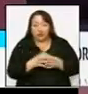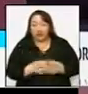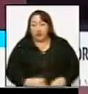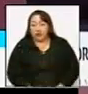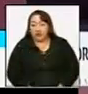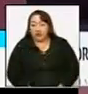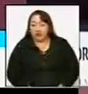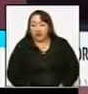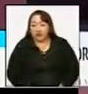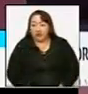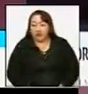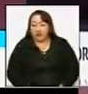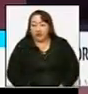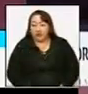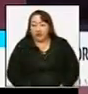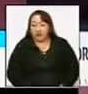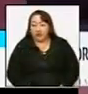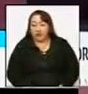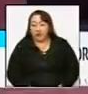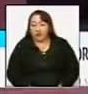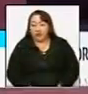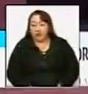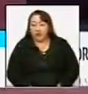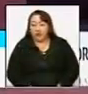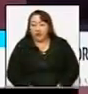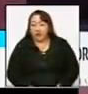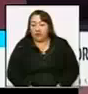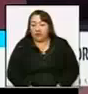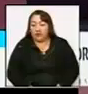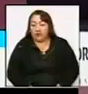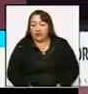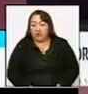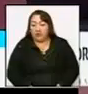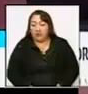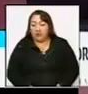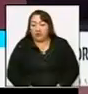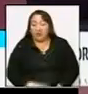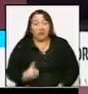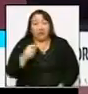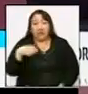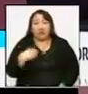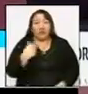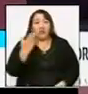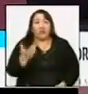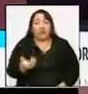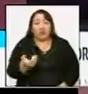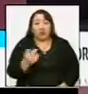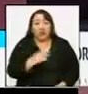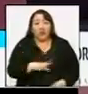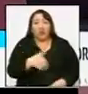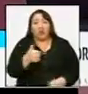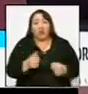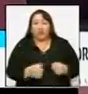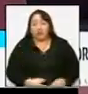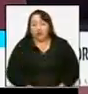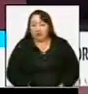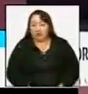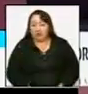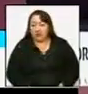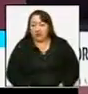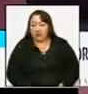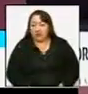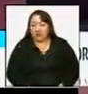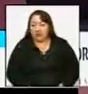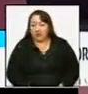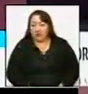comité, y que esté funcionando además, no hay ninguna necesidad de irnos más lejos. No le demos atribuciones a terceros que